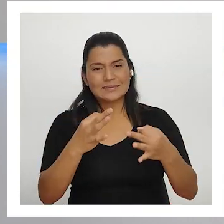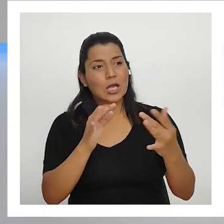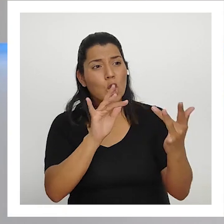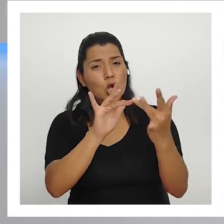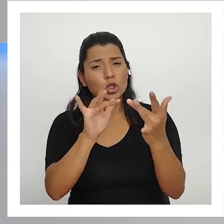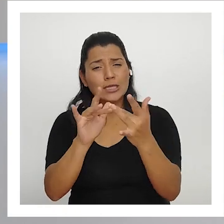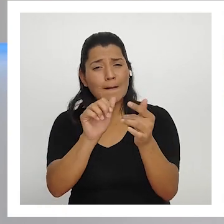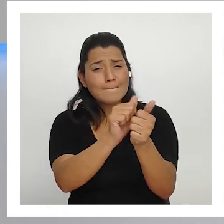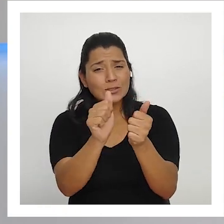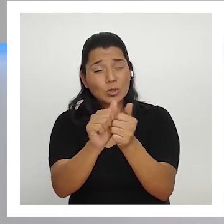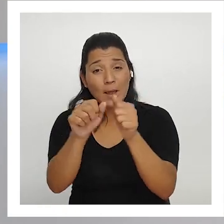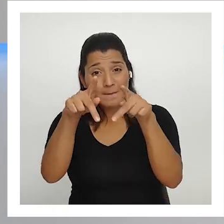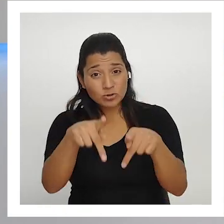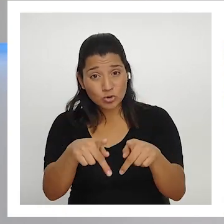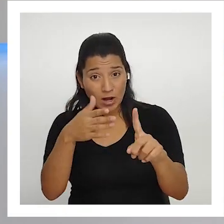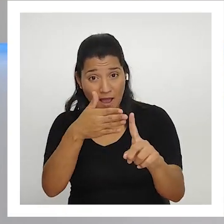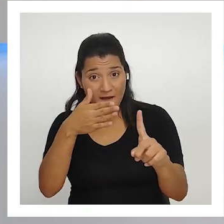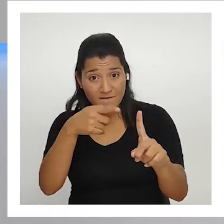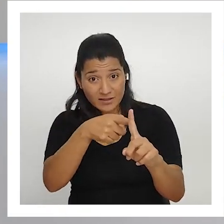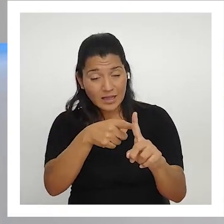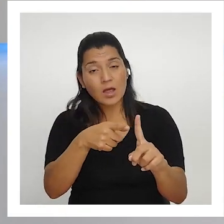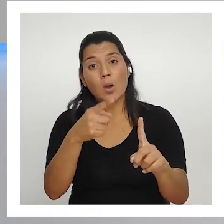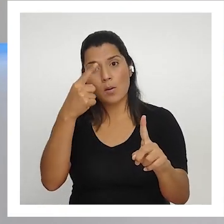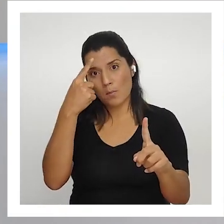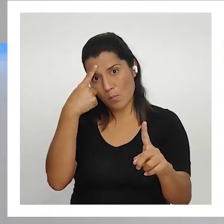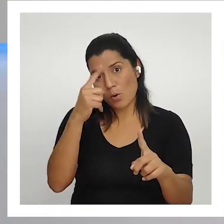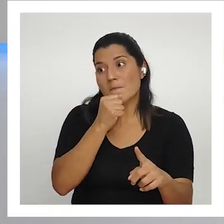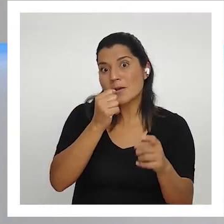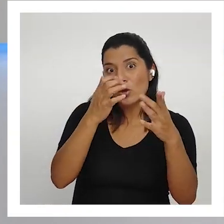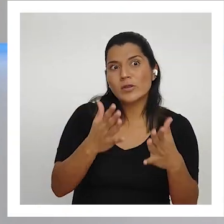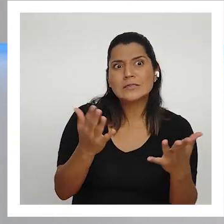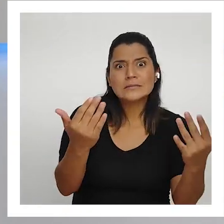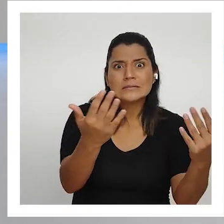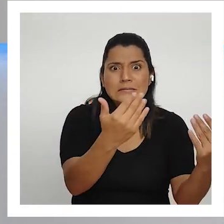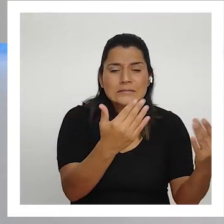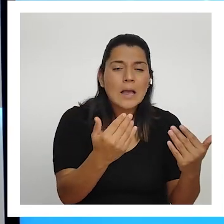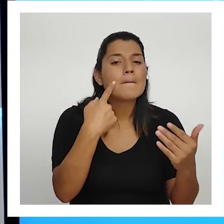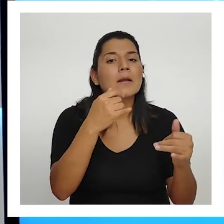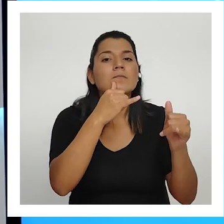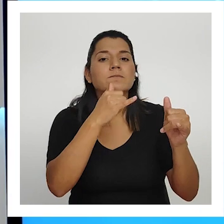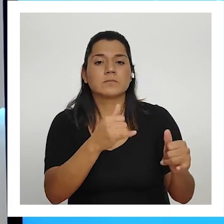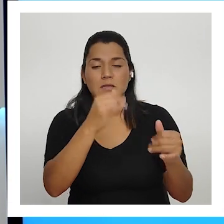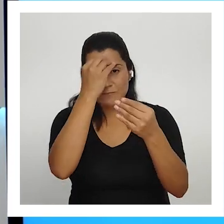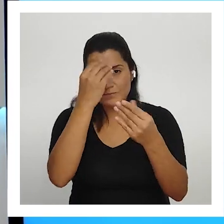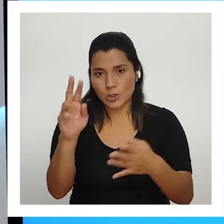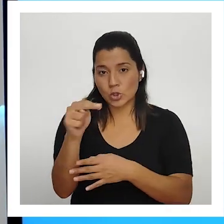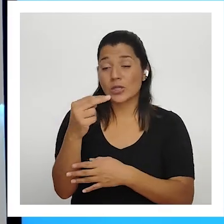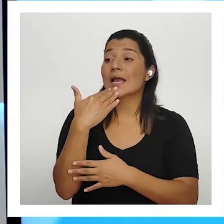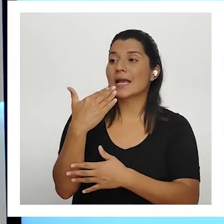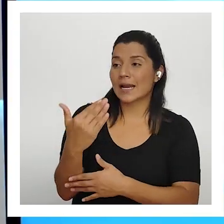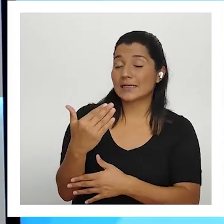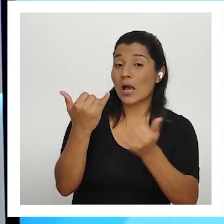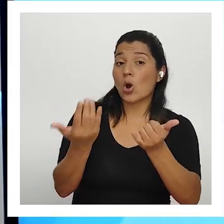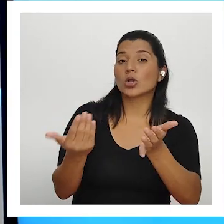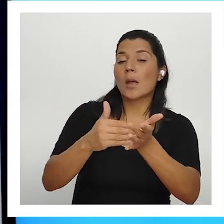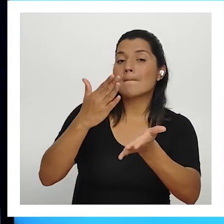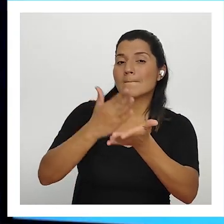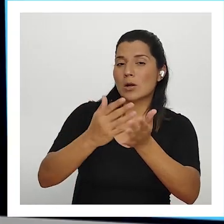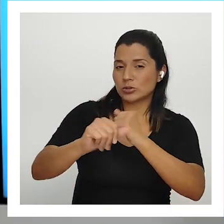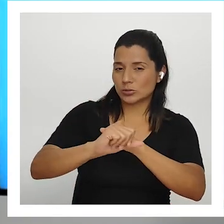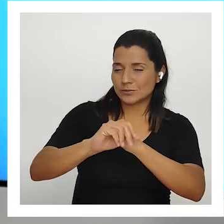la comunicación de Estados Unidos, y en vista a la alerta y que es una situación pues importante y que ellos nos indican que tienen un grueso acumulado de